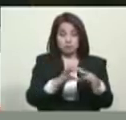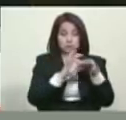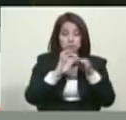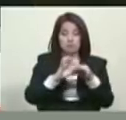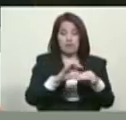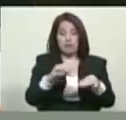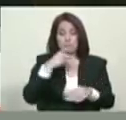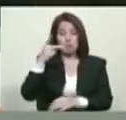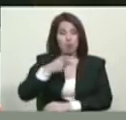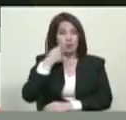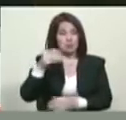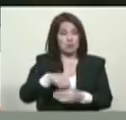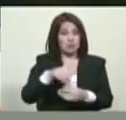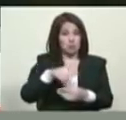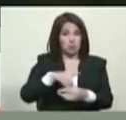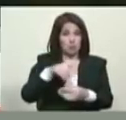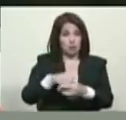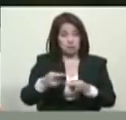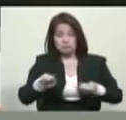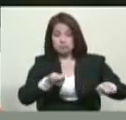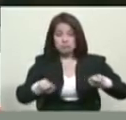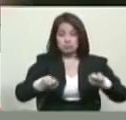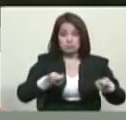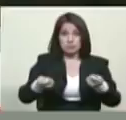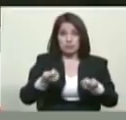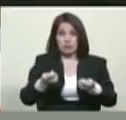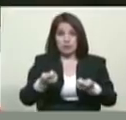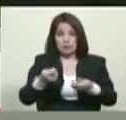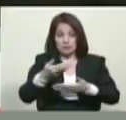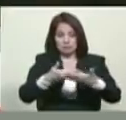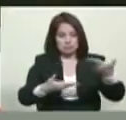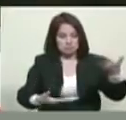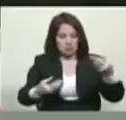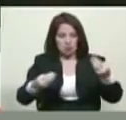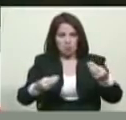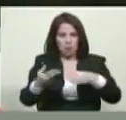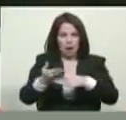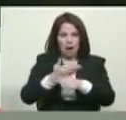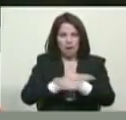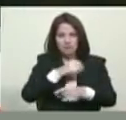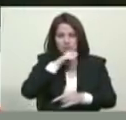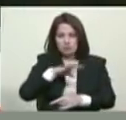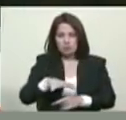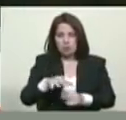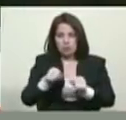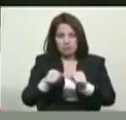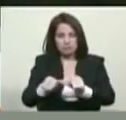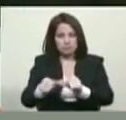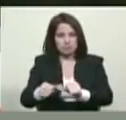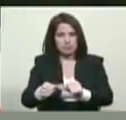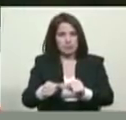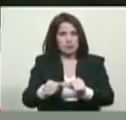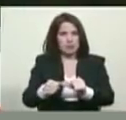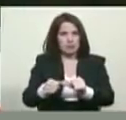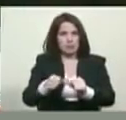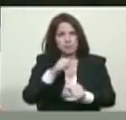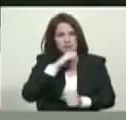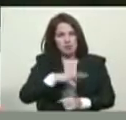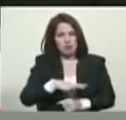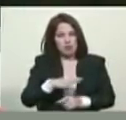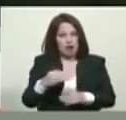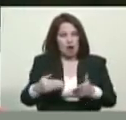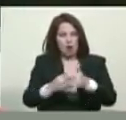electoral, recuperando los principios que nos dejaron nuestros antepasados durante la lucha con la época de la